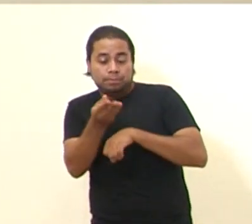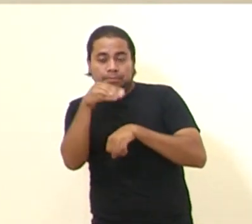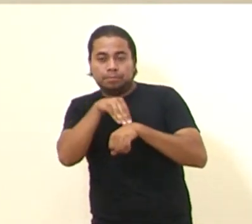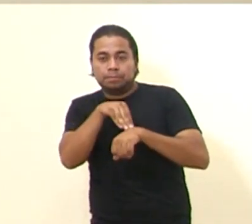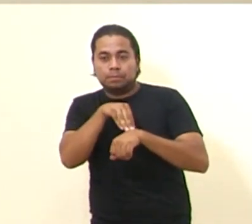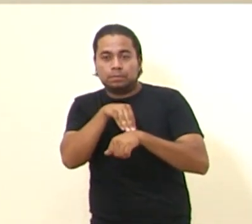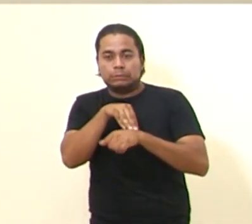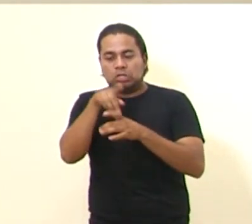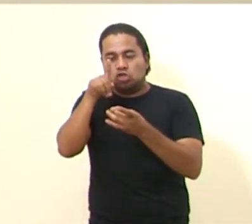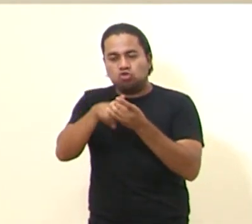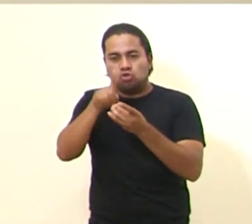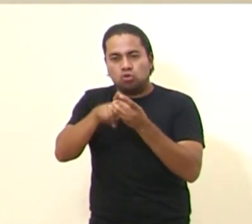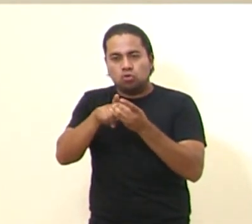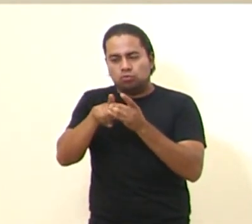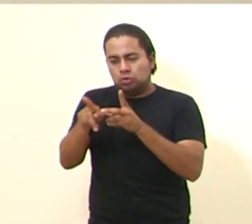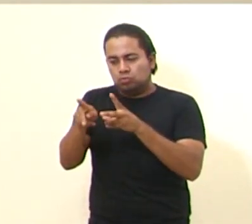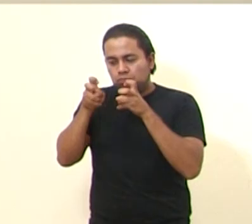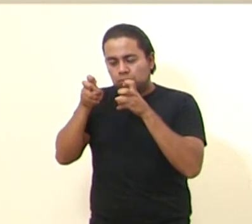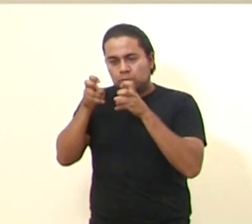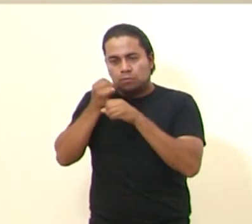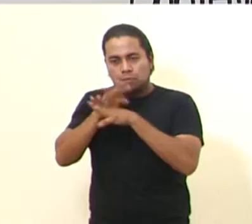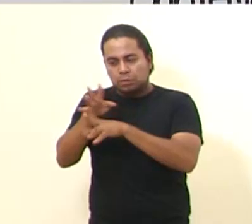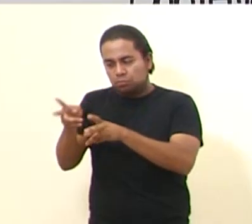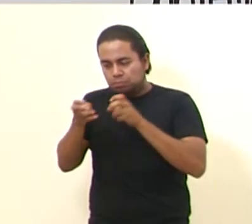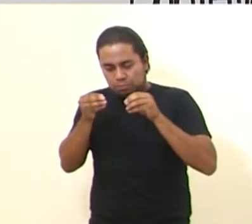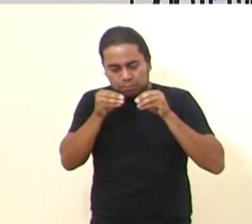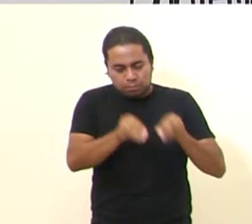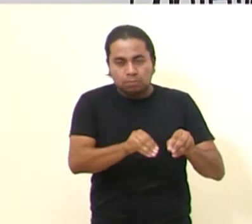de dónde tomé esa información.